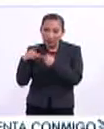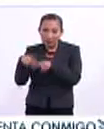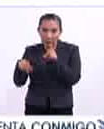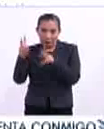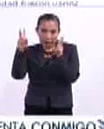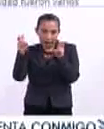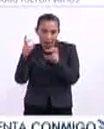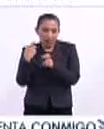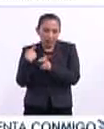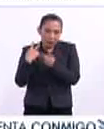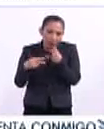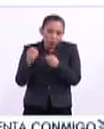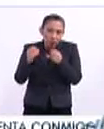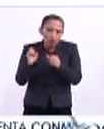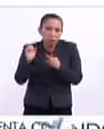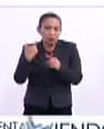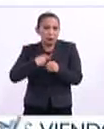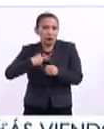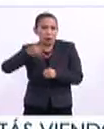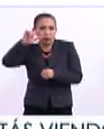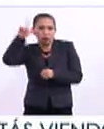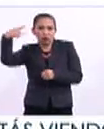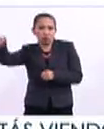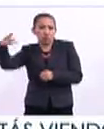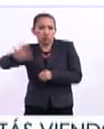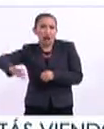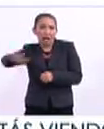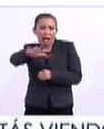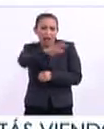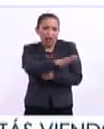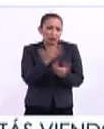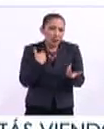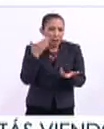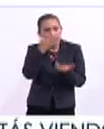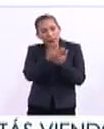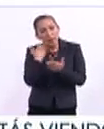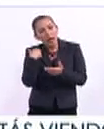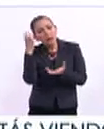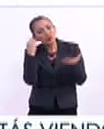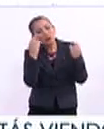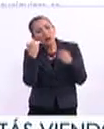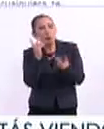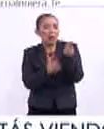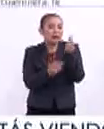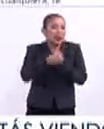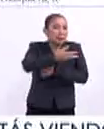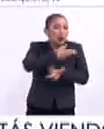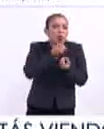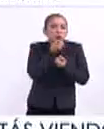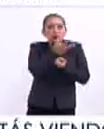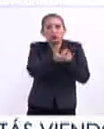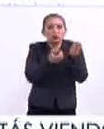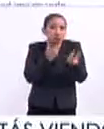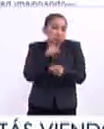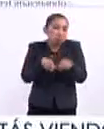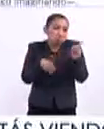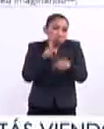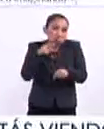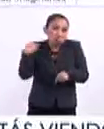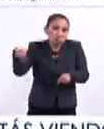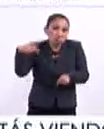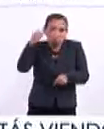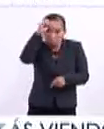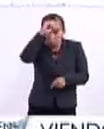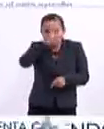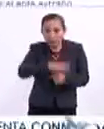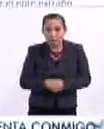del tema, a veces muchos expertos en sus propios campos, que vienen pues a charlar o a divulgar o a aportar su